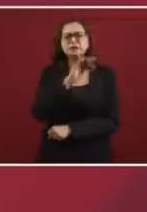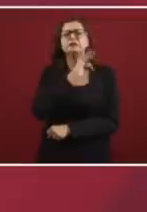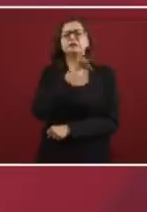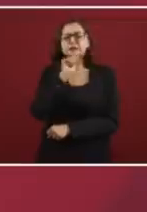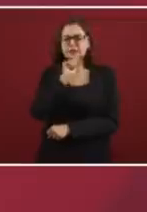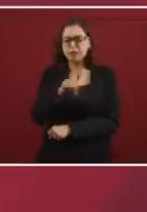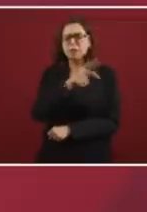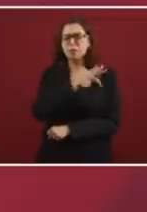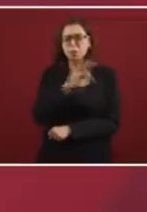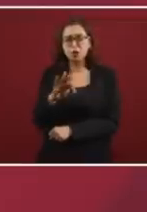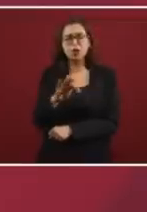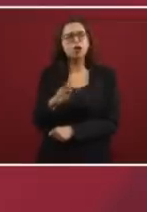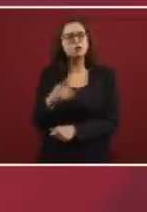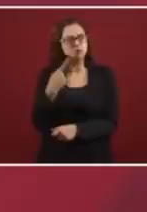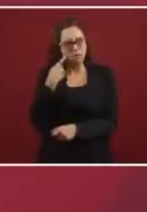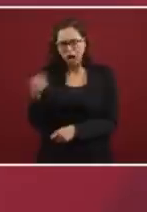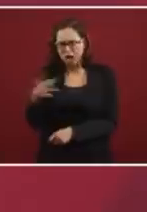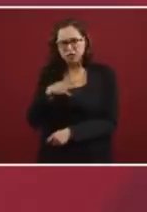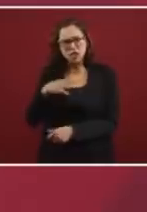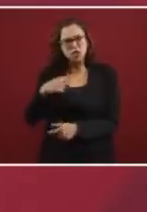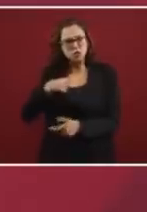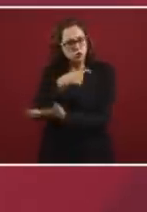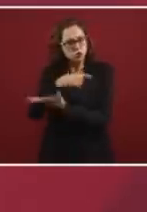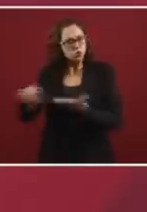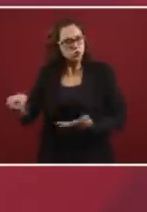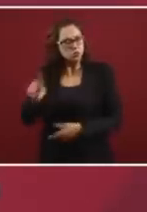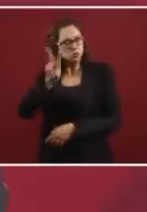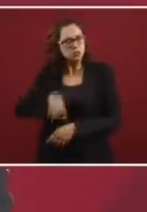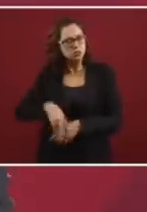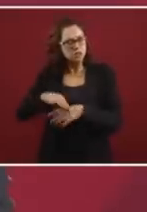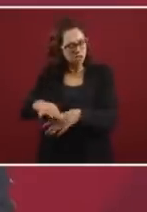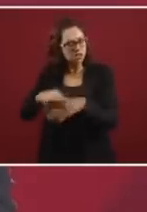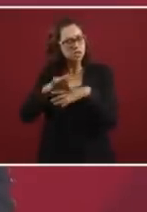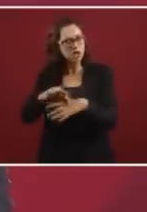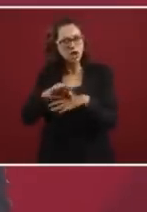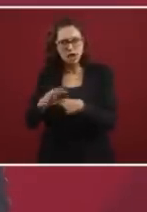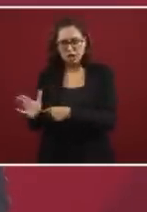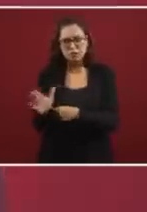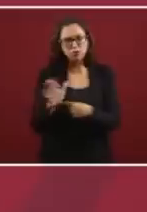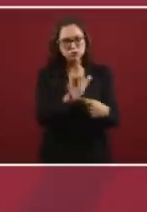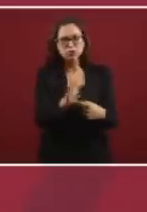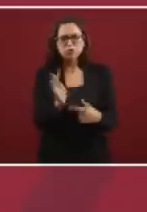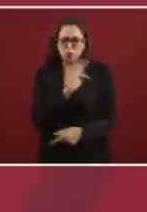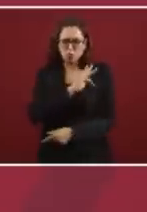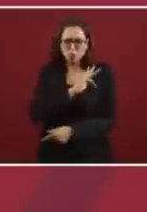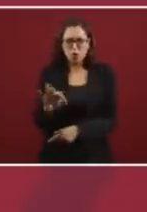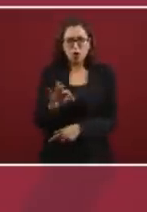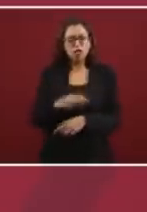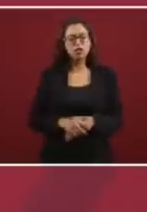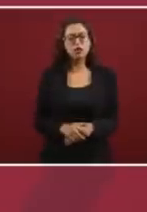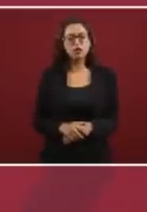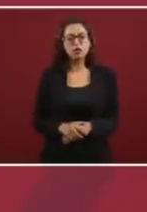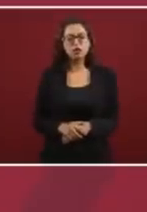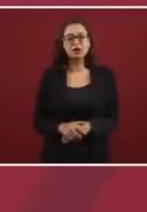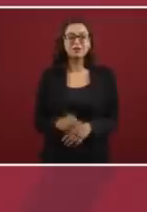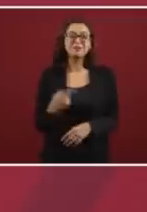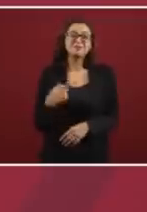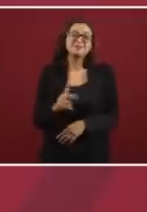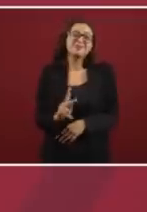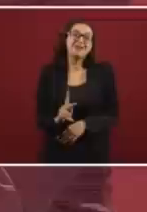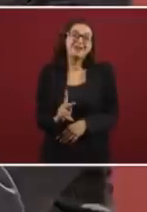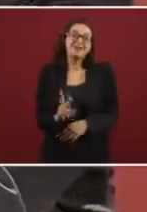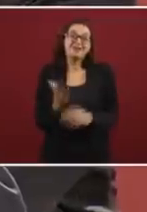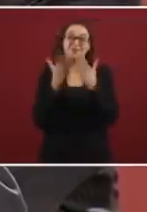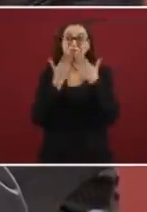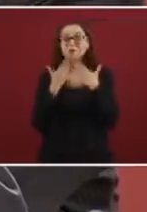de que si existen los micrófonos pero si ahí se demuestra